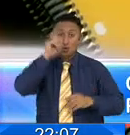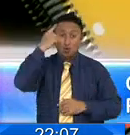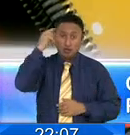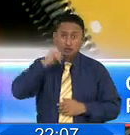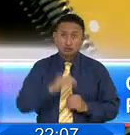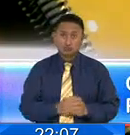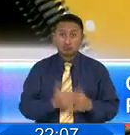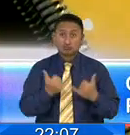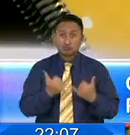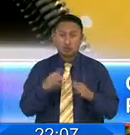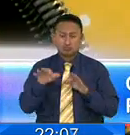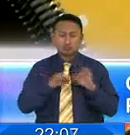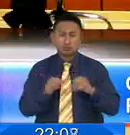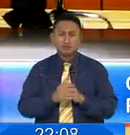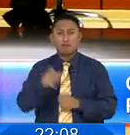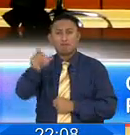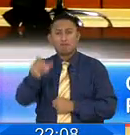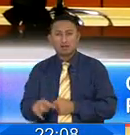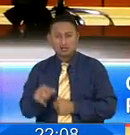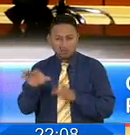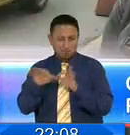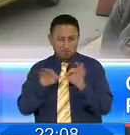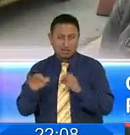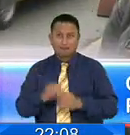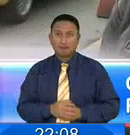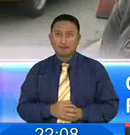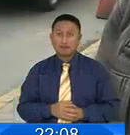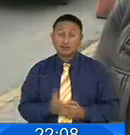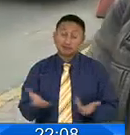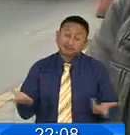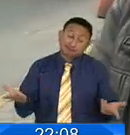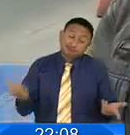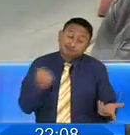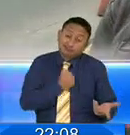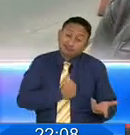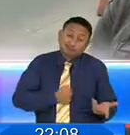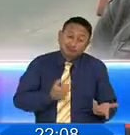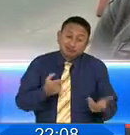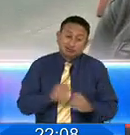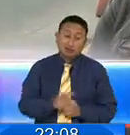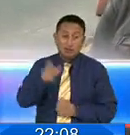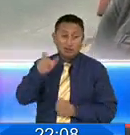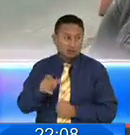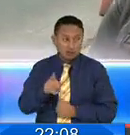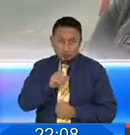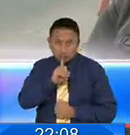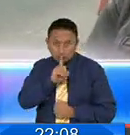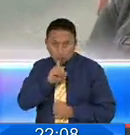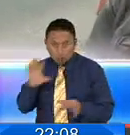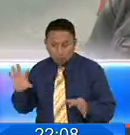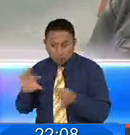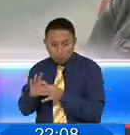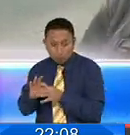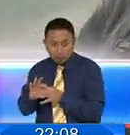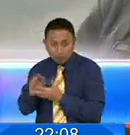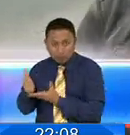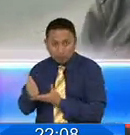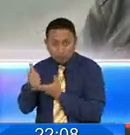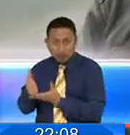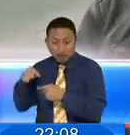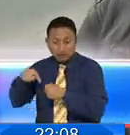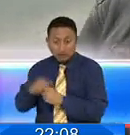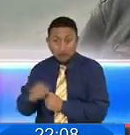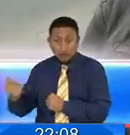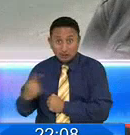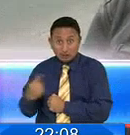son explicados por la gente de la siguiente manera. Desgraciadamente hacían argollas. Y esas argollas servían para taparse